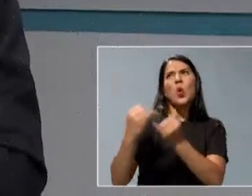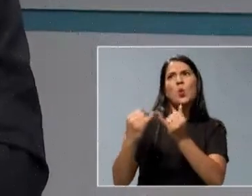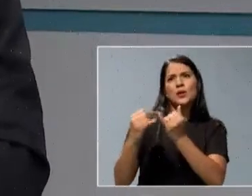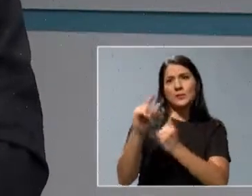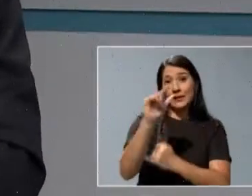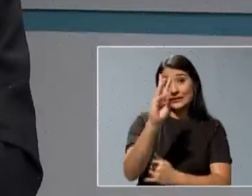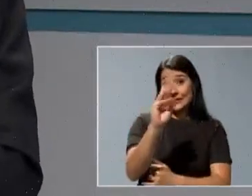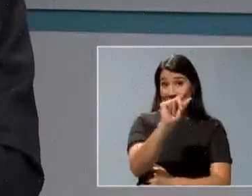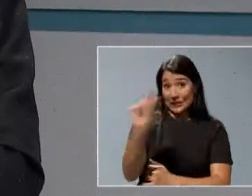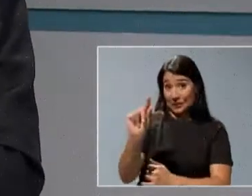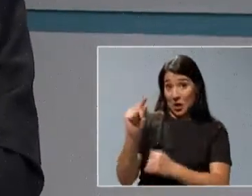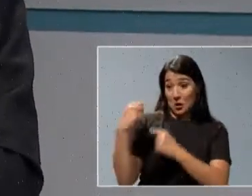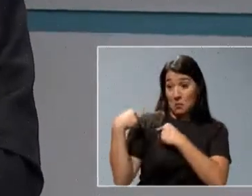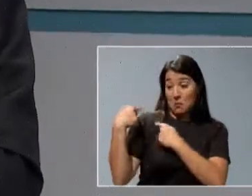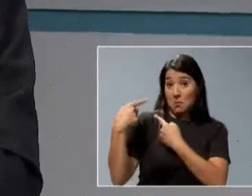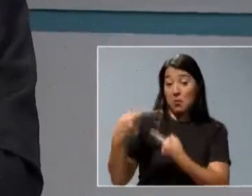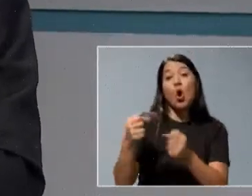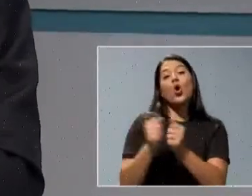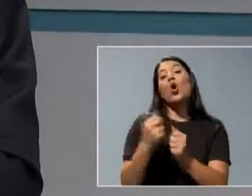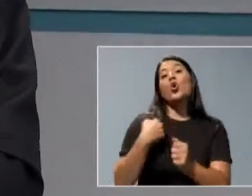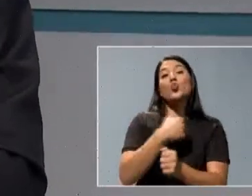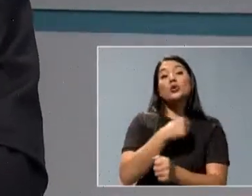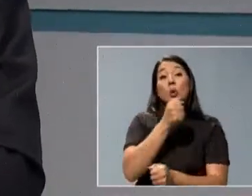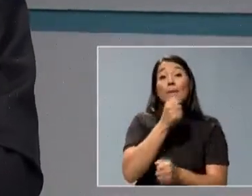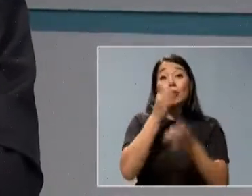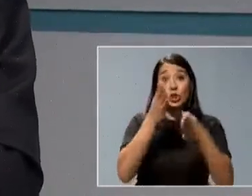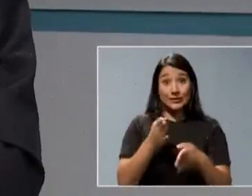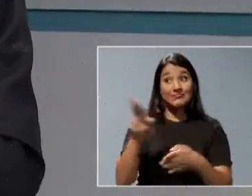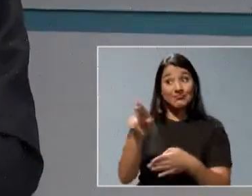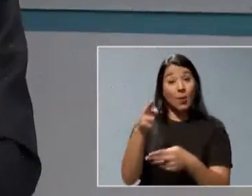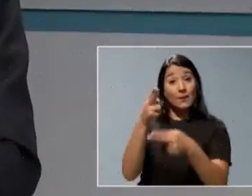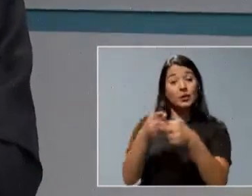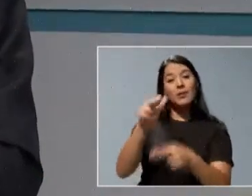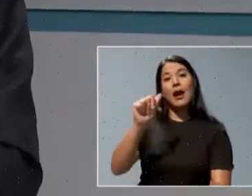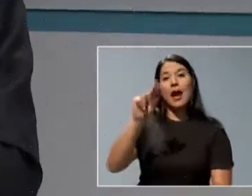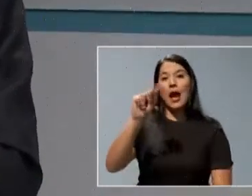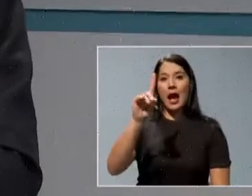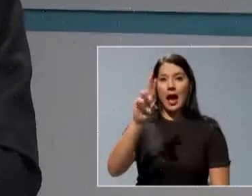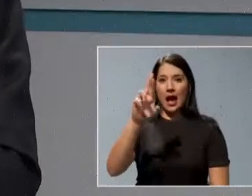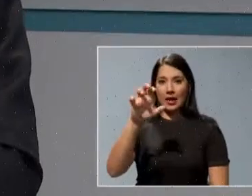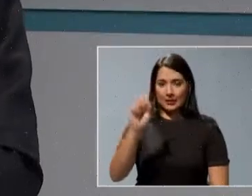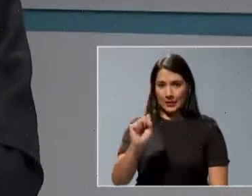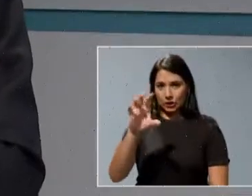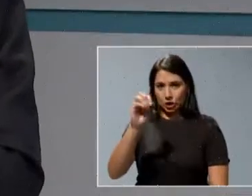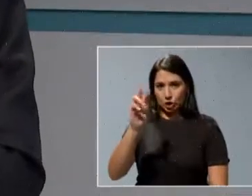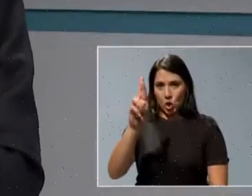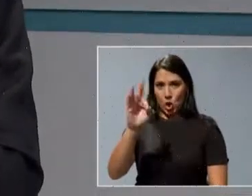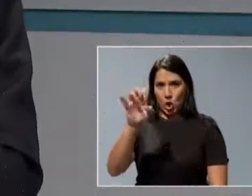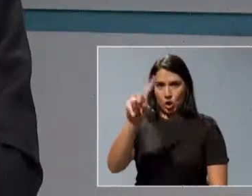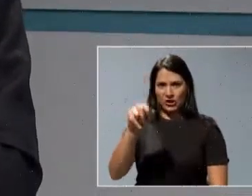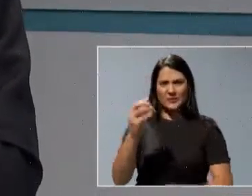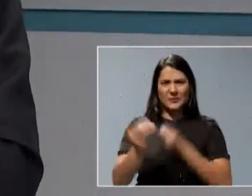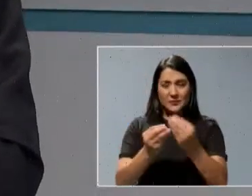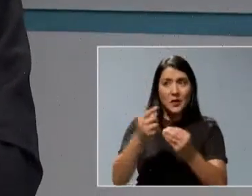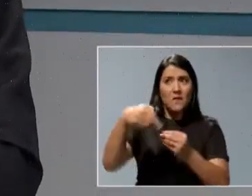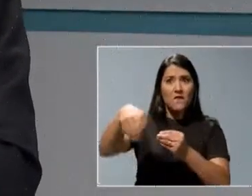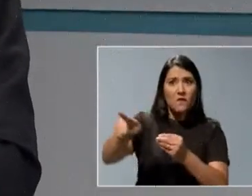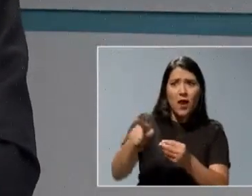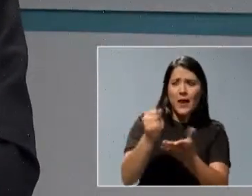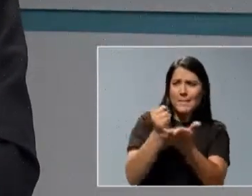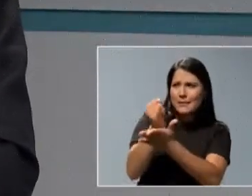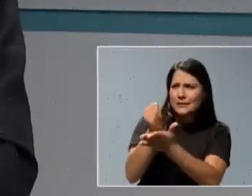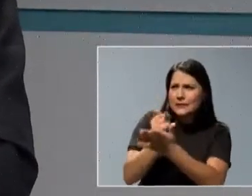semanas con nuestro compañero Andrés Ortiz, quien estuvo investigando y reporteando